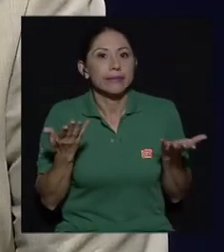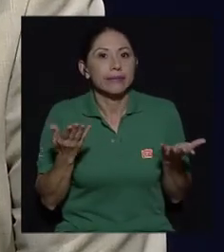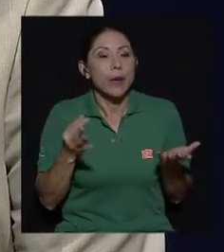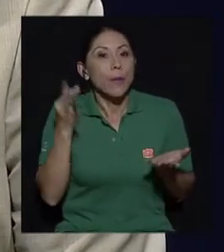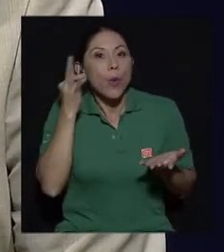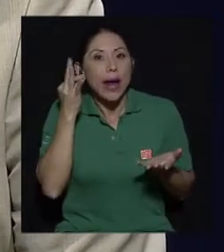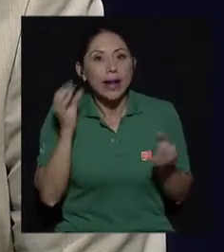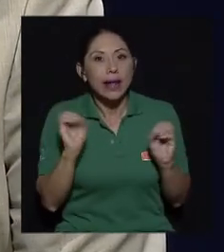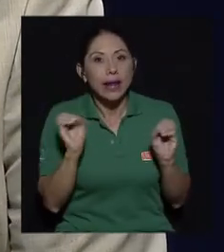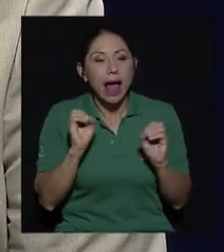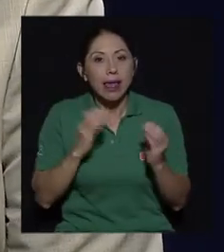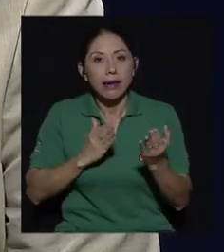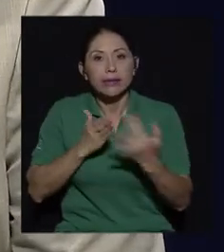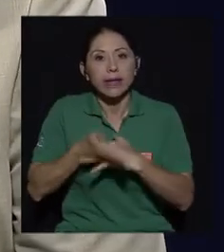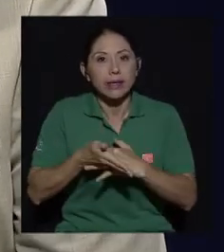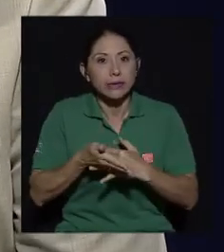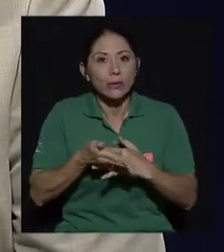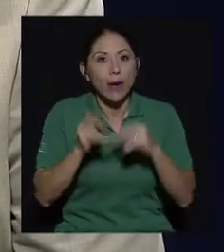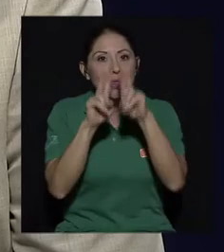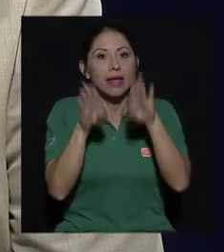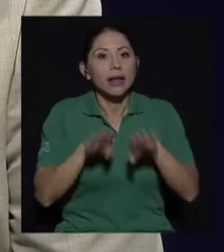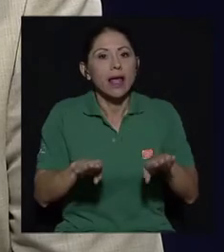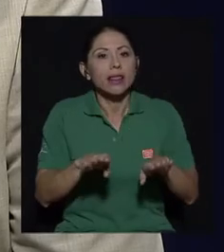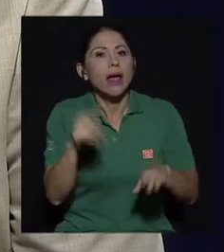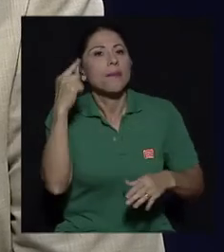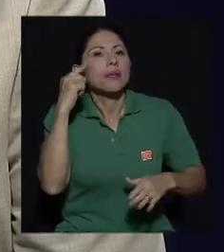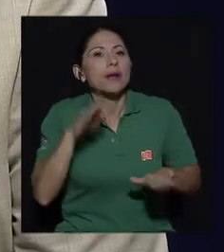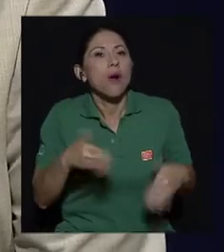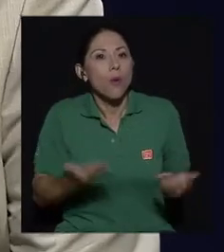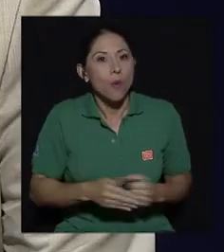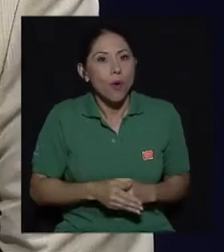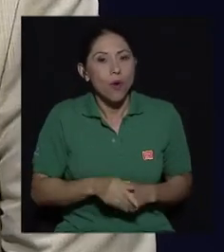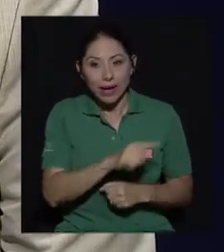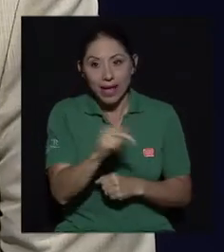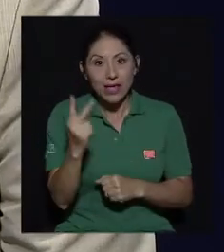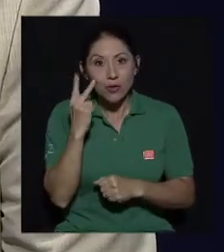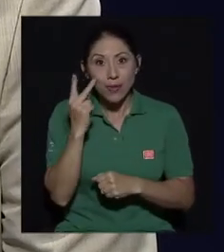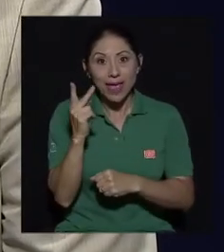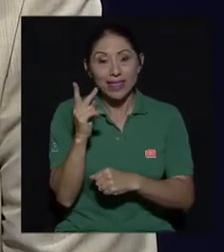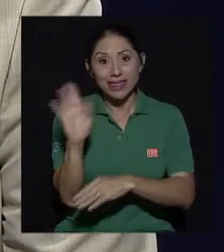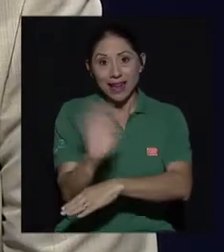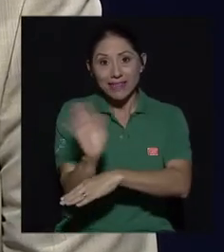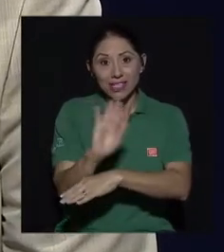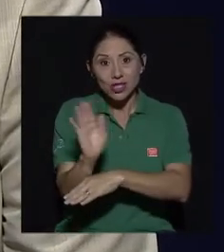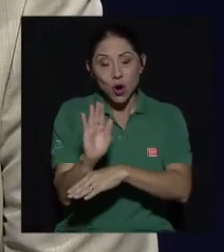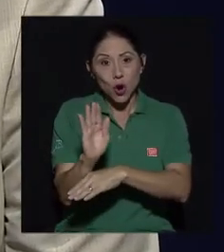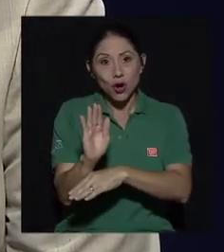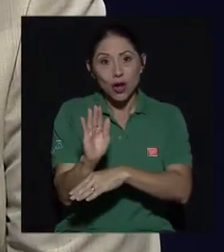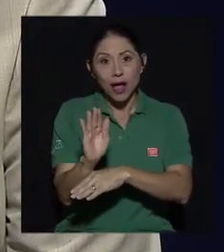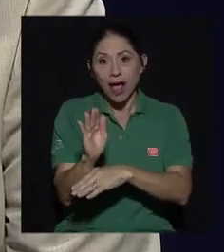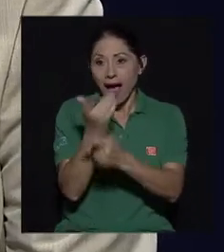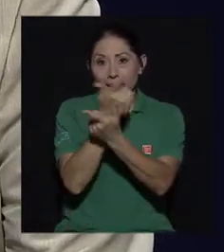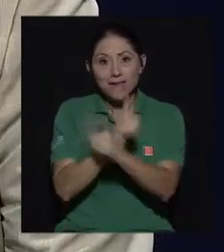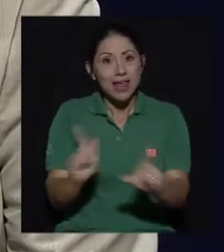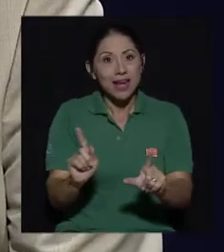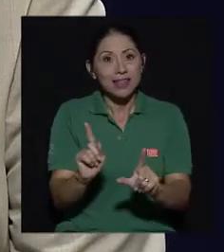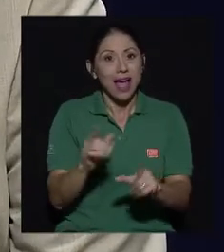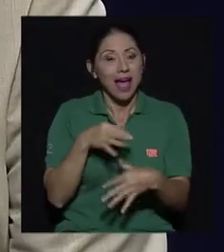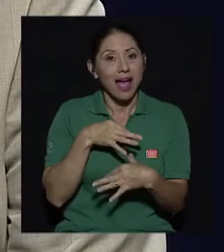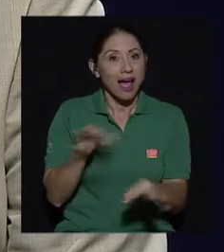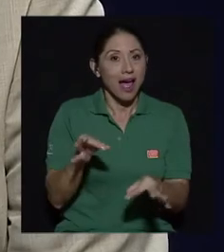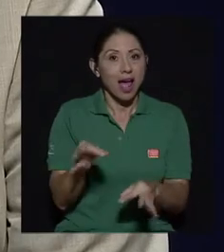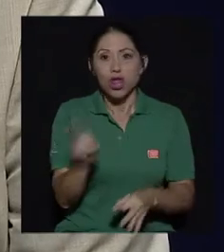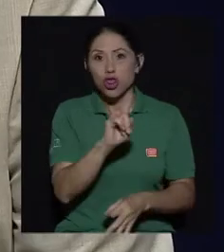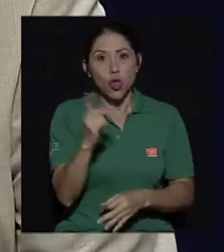piensa la mujer este que no tiene acceso a la internet y que ve televisión abierta y no ve cable por ahí